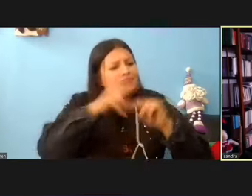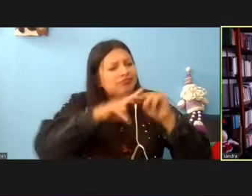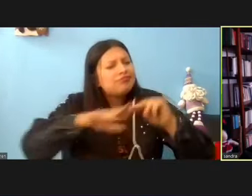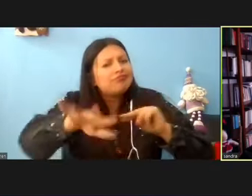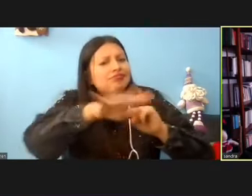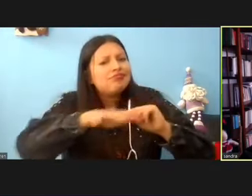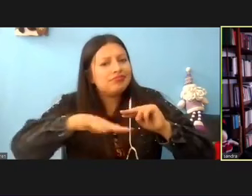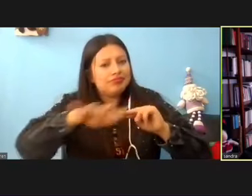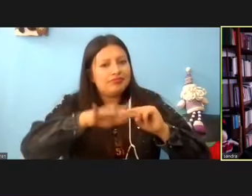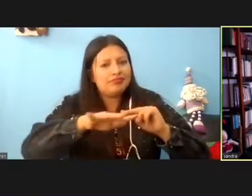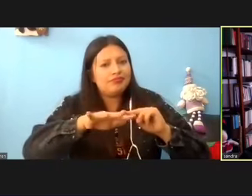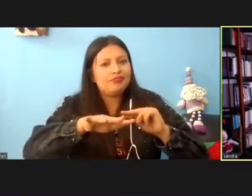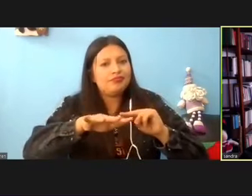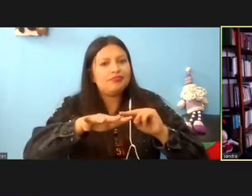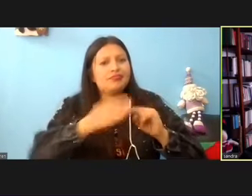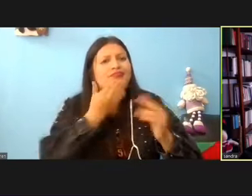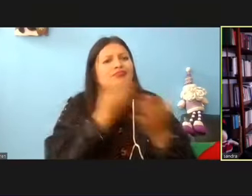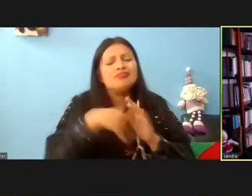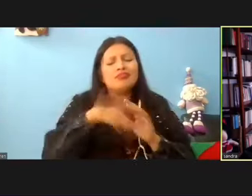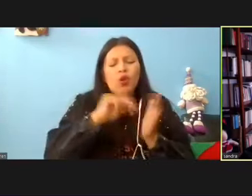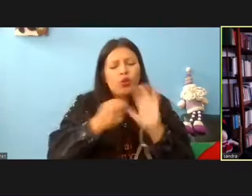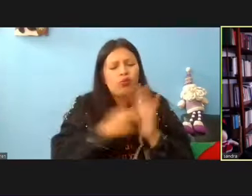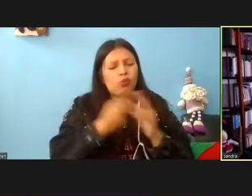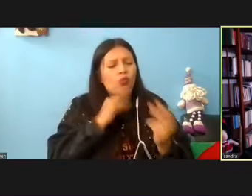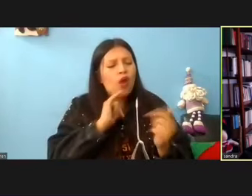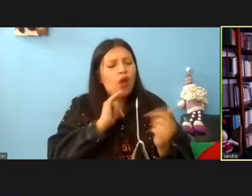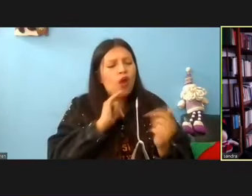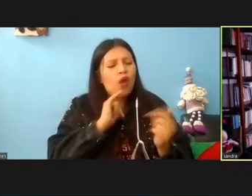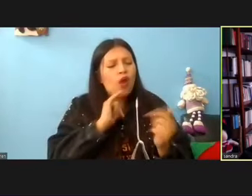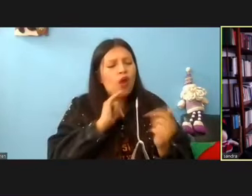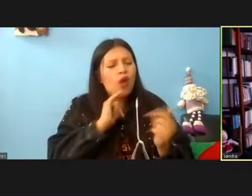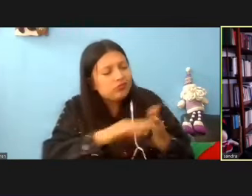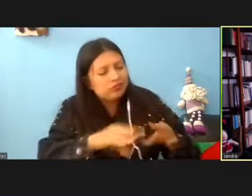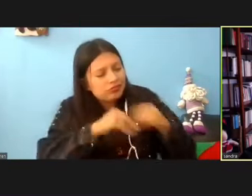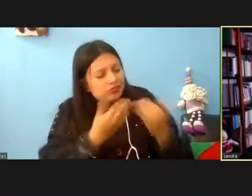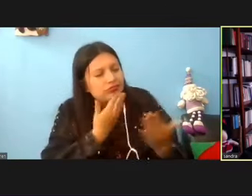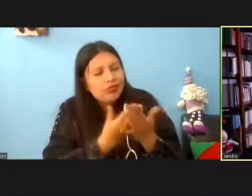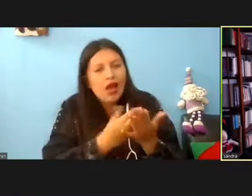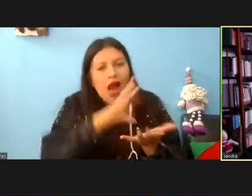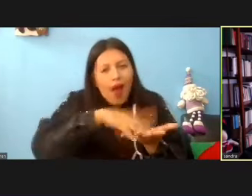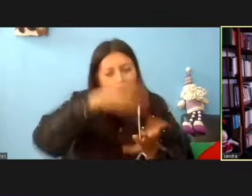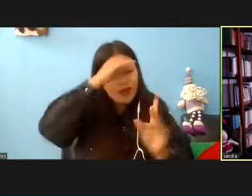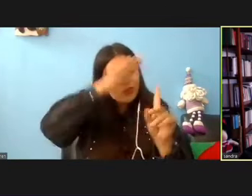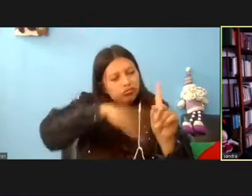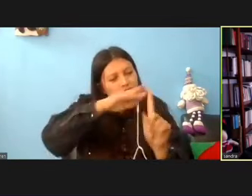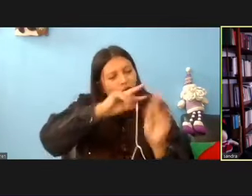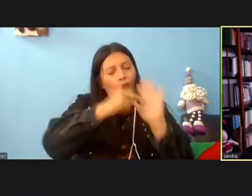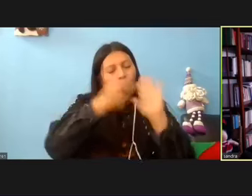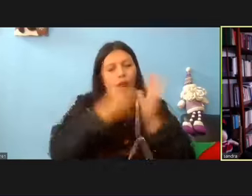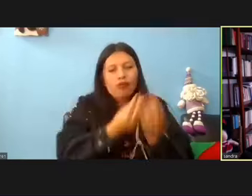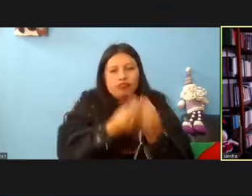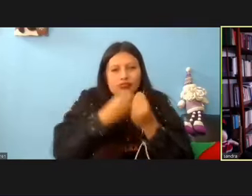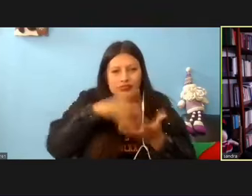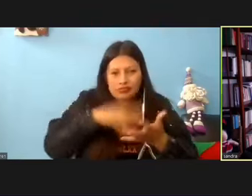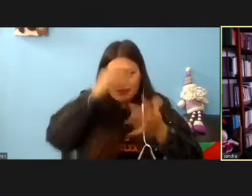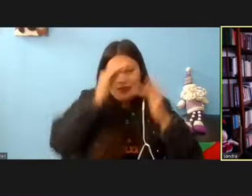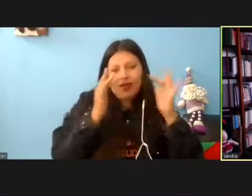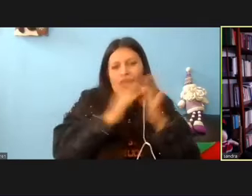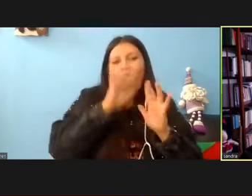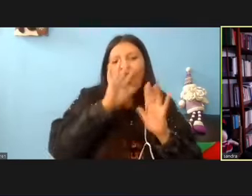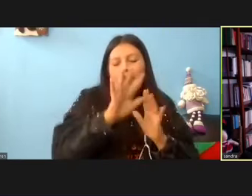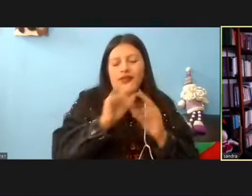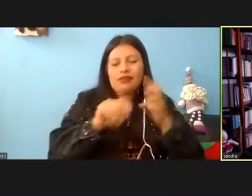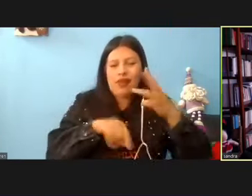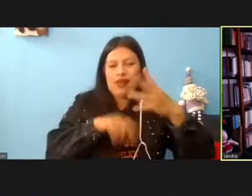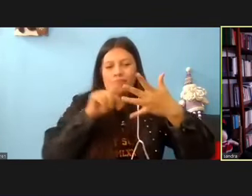de rituales reparadores, que es un aprendizaje muy importante que tenemos de las discusiones del eje